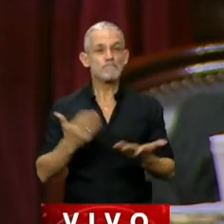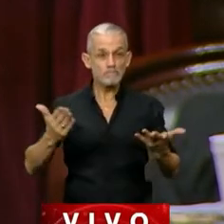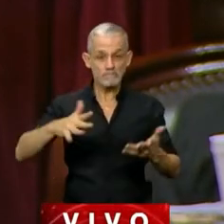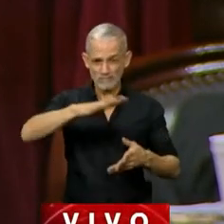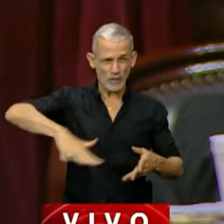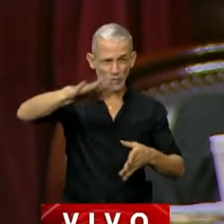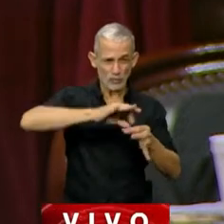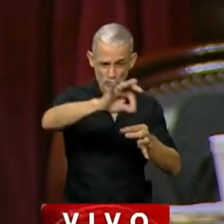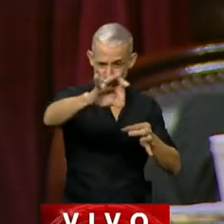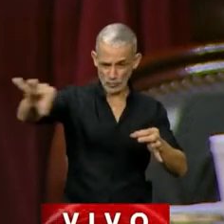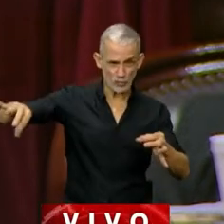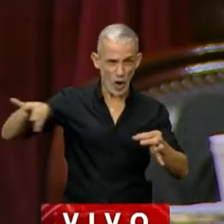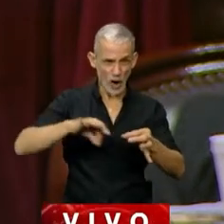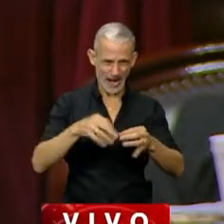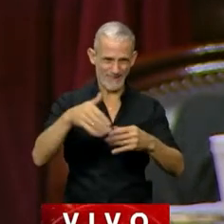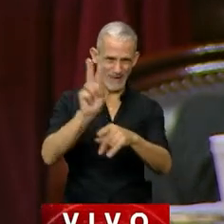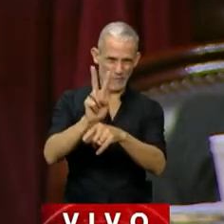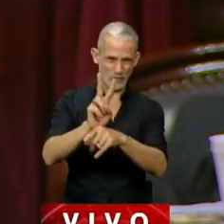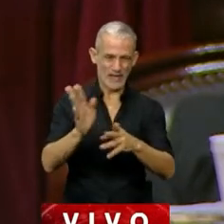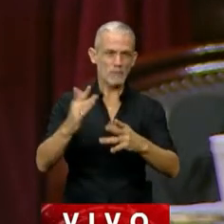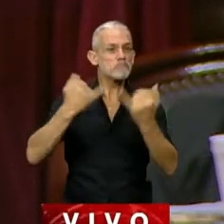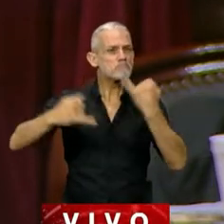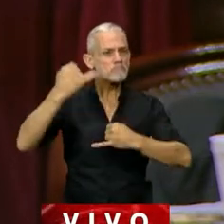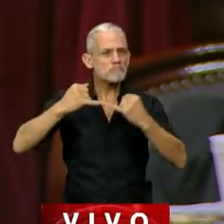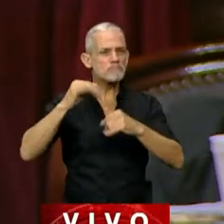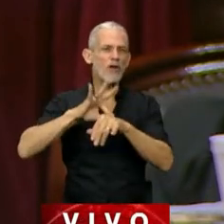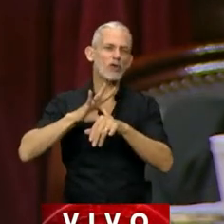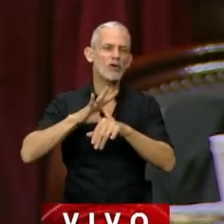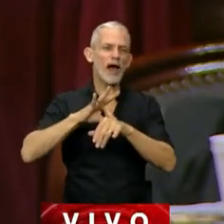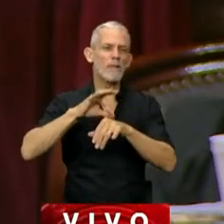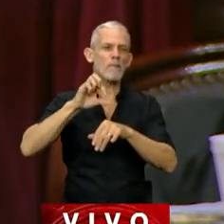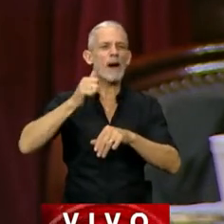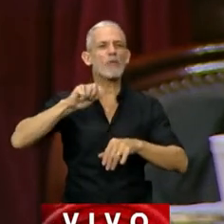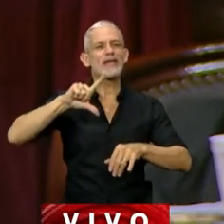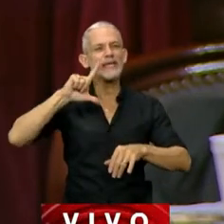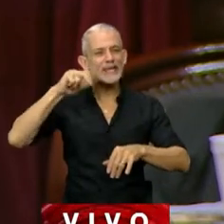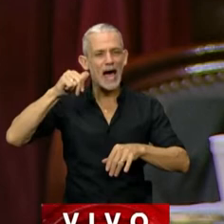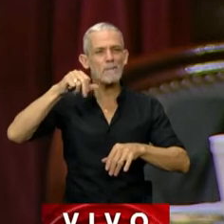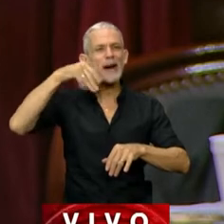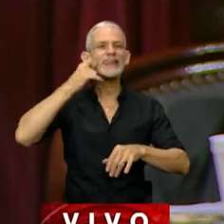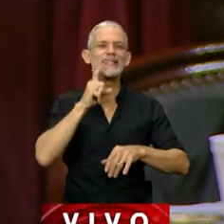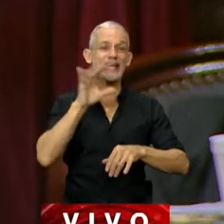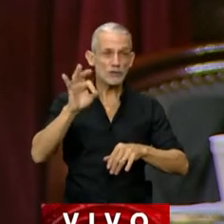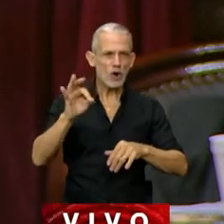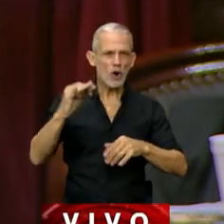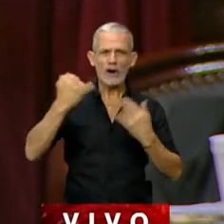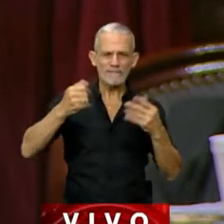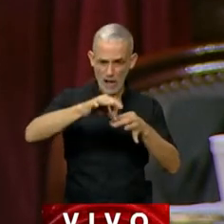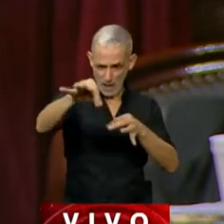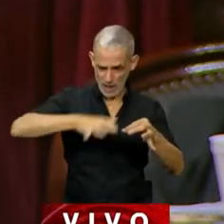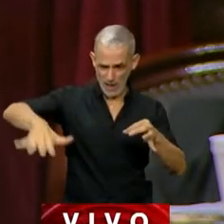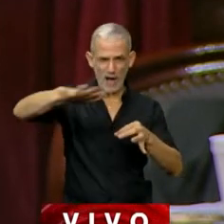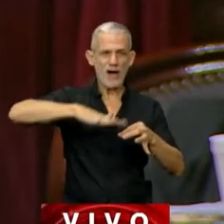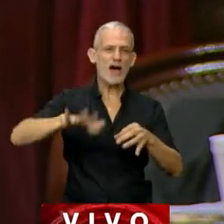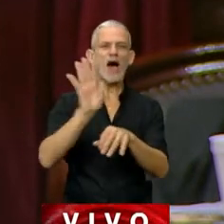La zona que se pretende proteger, nos señalaba, por ejemplo, la doctora Paulina Martineto, puede considerarse